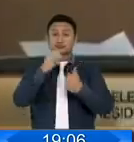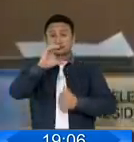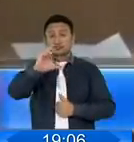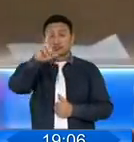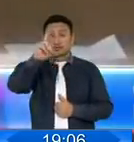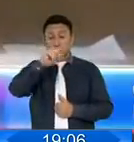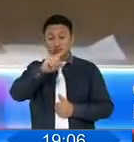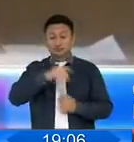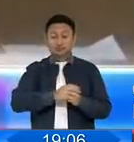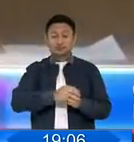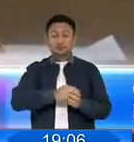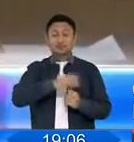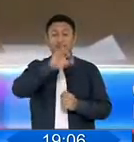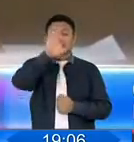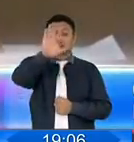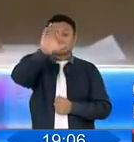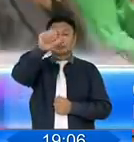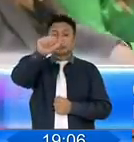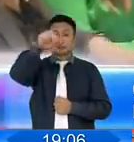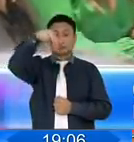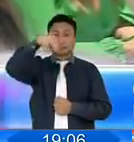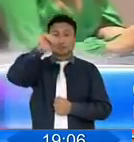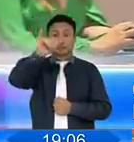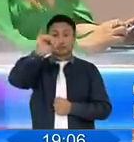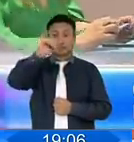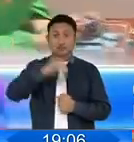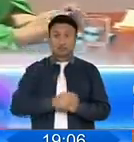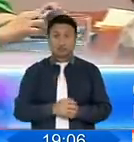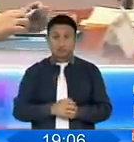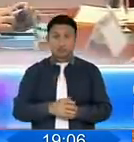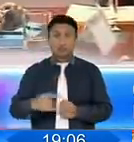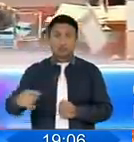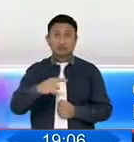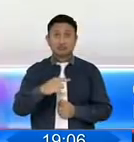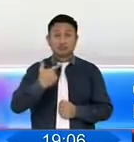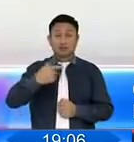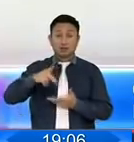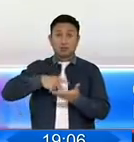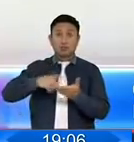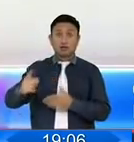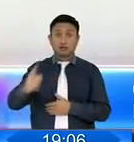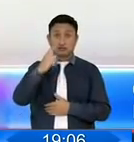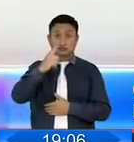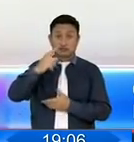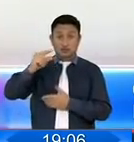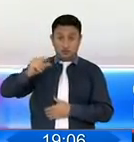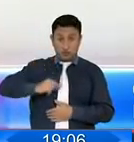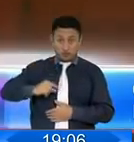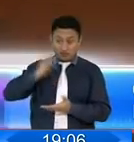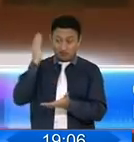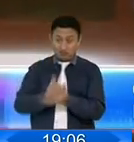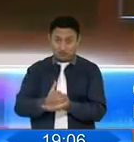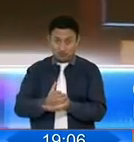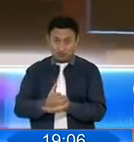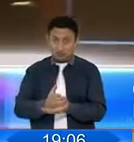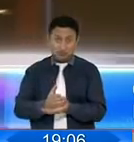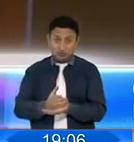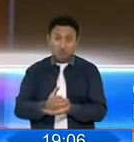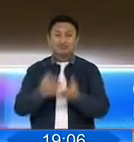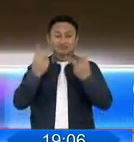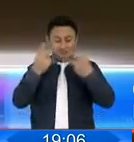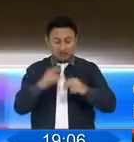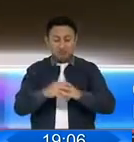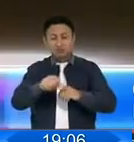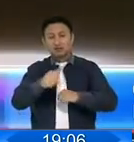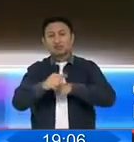no solamente quiere que el CAL resuelva suspender el salario de Daniel Mendoza, sino que asegura debe haber una sanción política